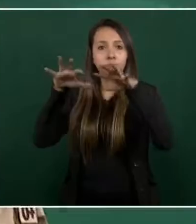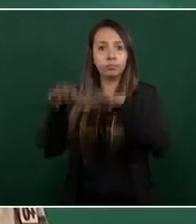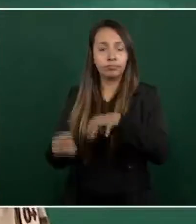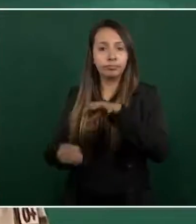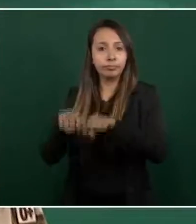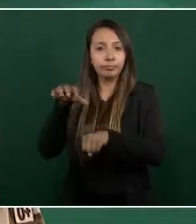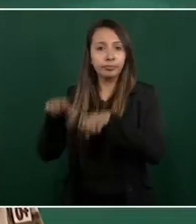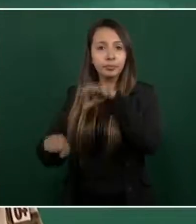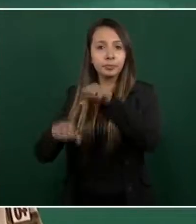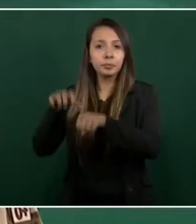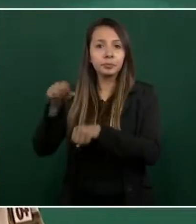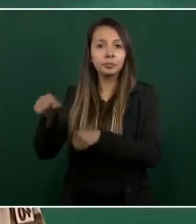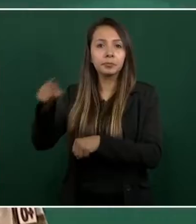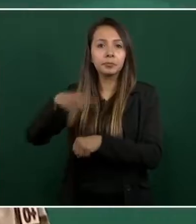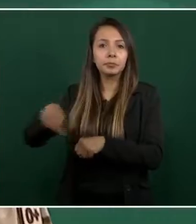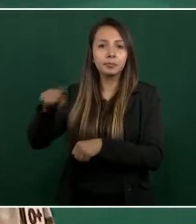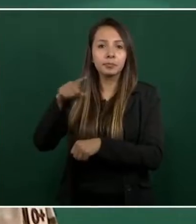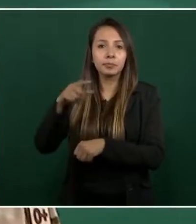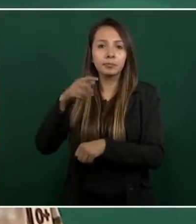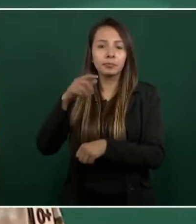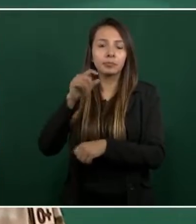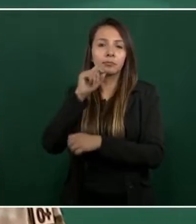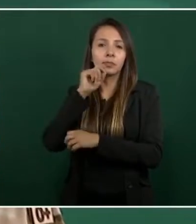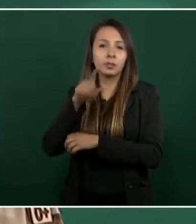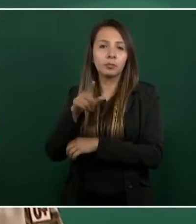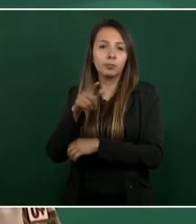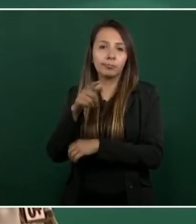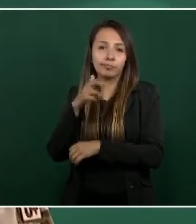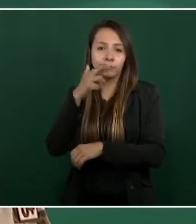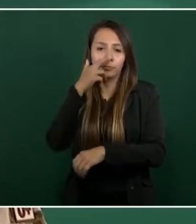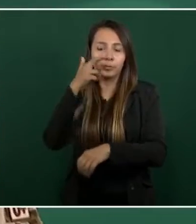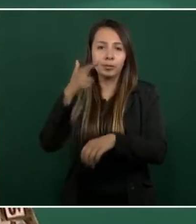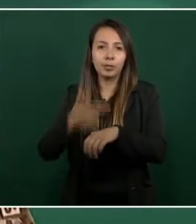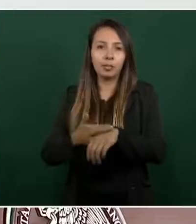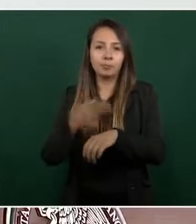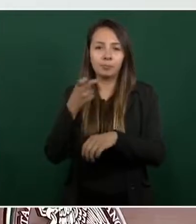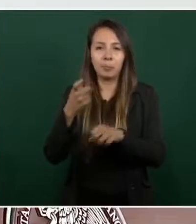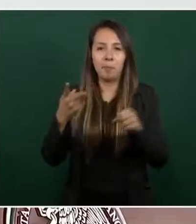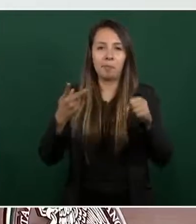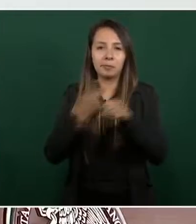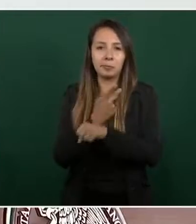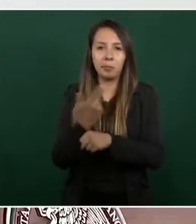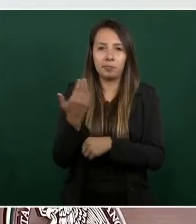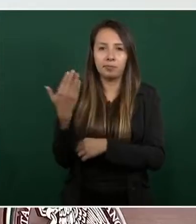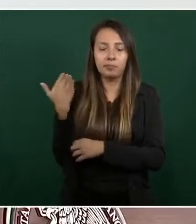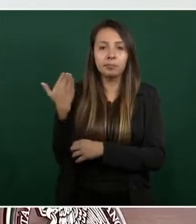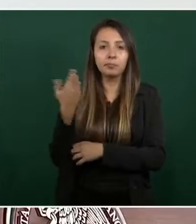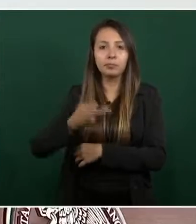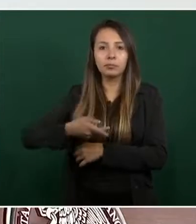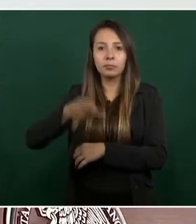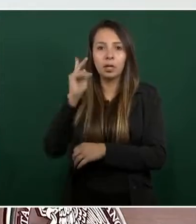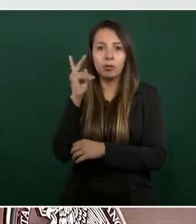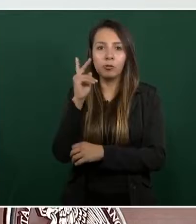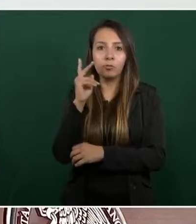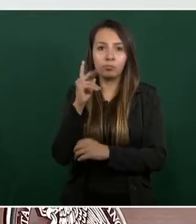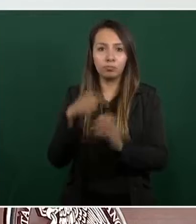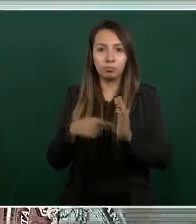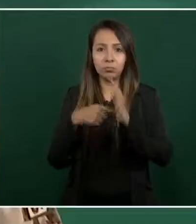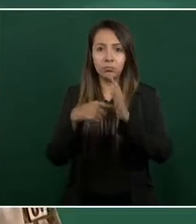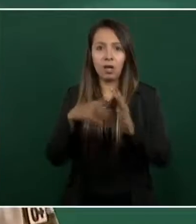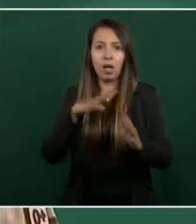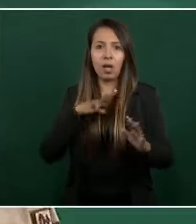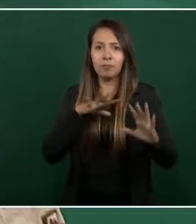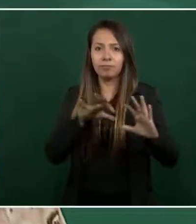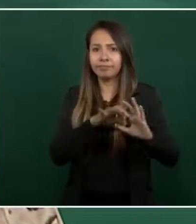que fueron los responsables de las acciones que se realizaron aquí en días pasados, pero aquí resaltar la coordinación